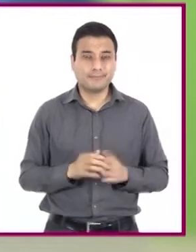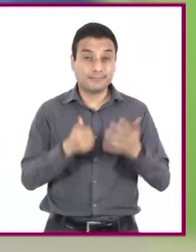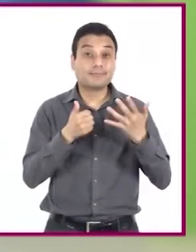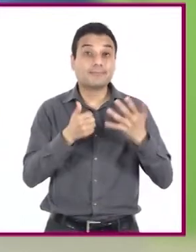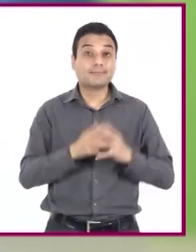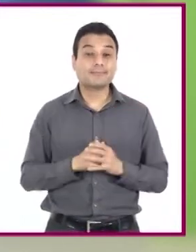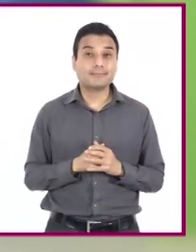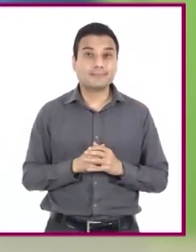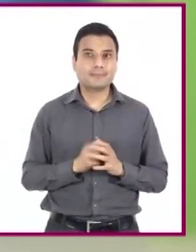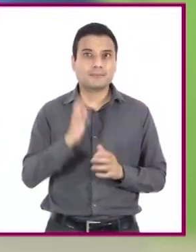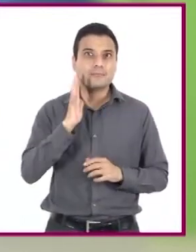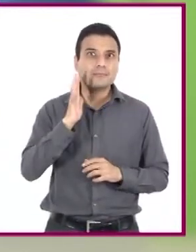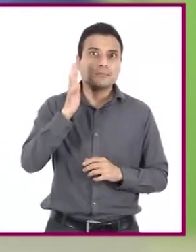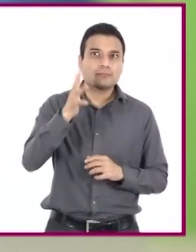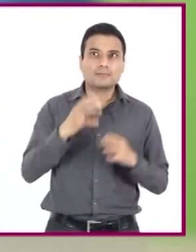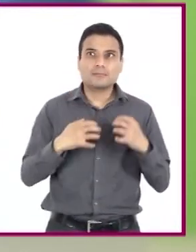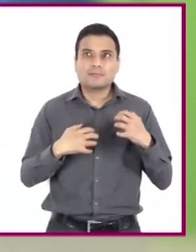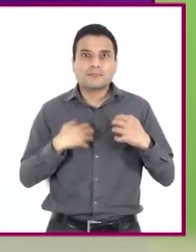incertidumbre sobre el futuro.